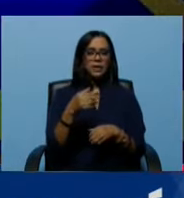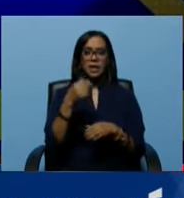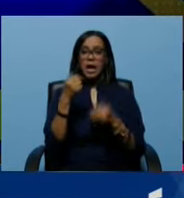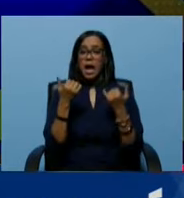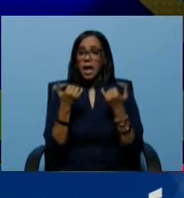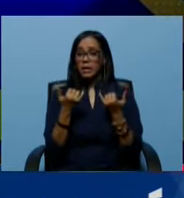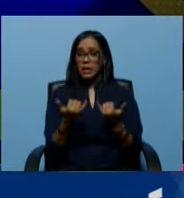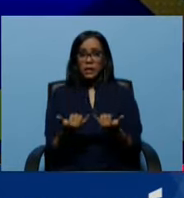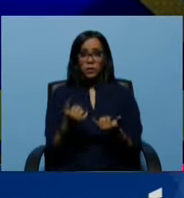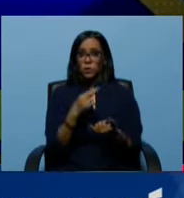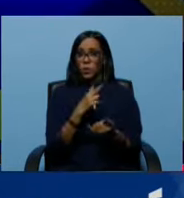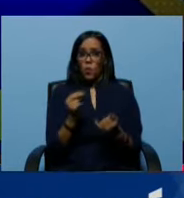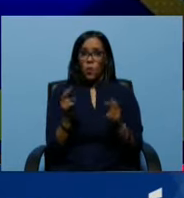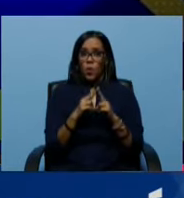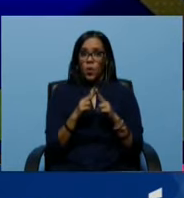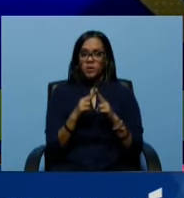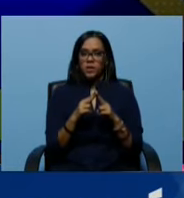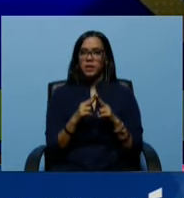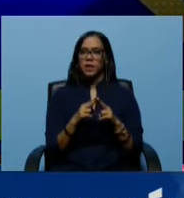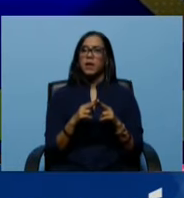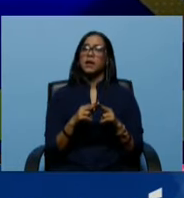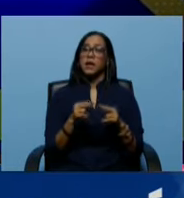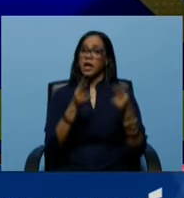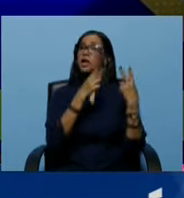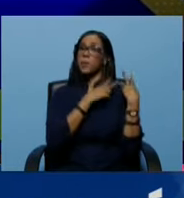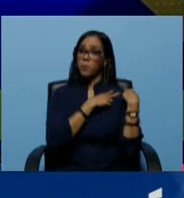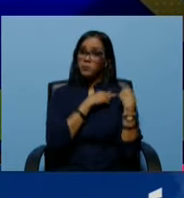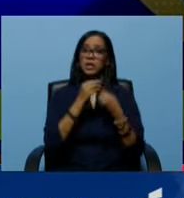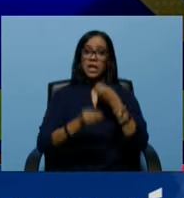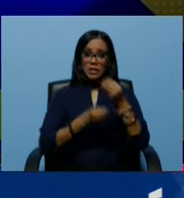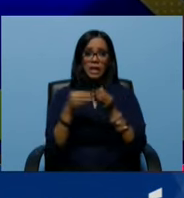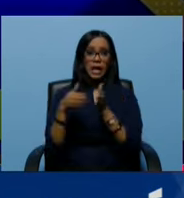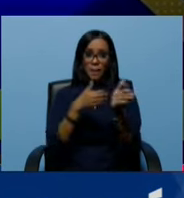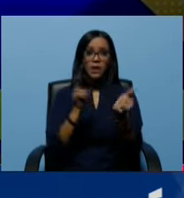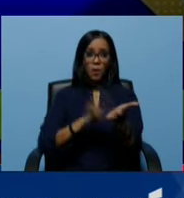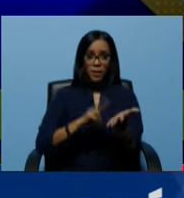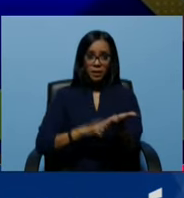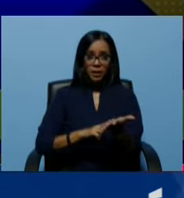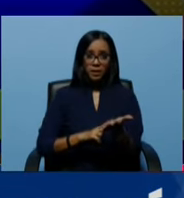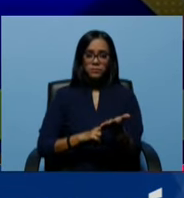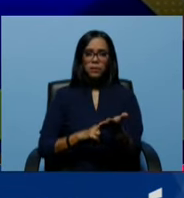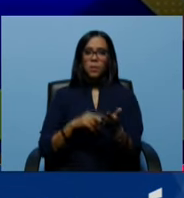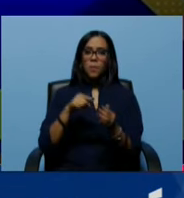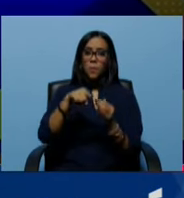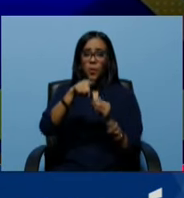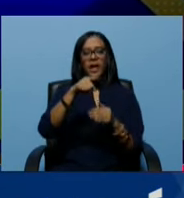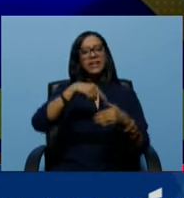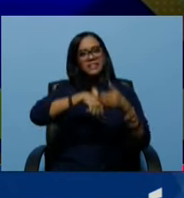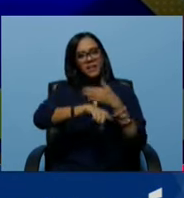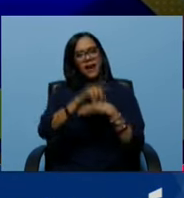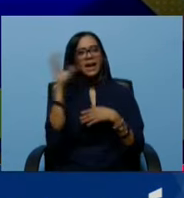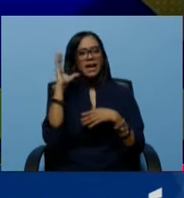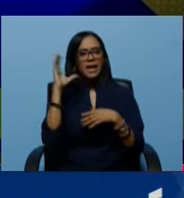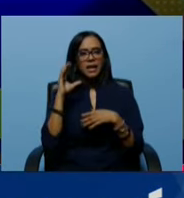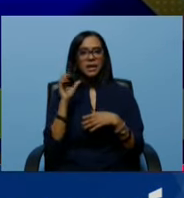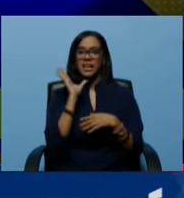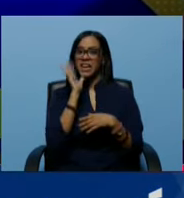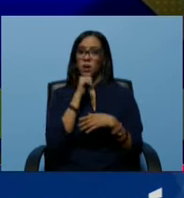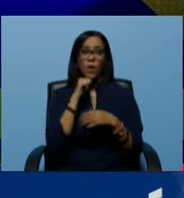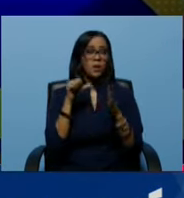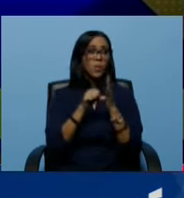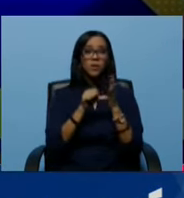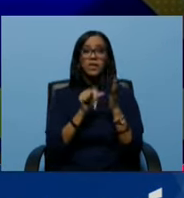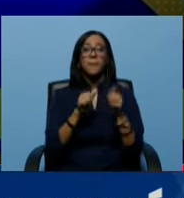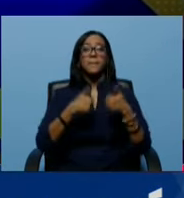definidas, le toca hacer el camino, ¿verdad? Le dicen, por ahí se va a Caracas y no hay por dónde más